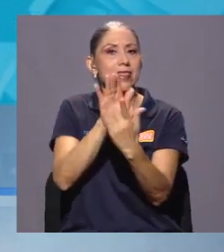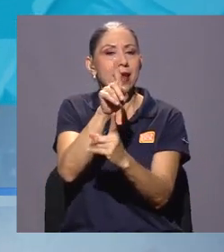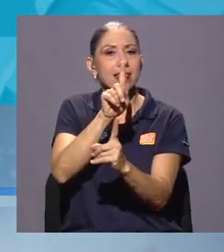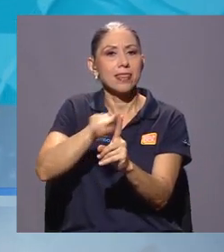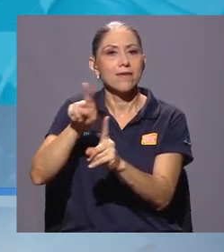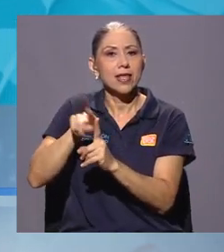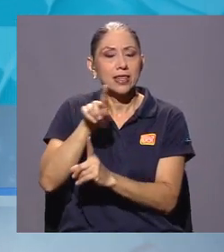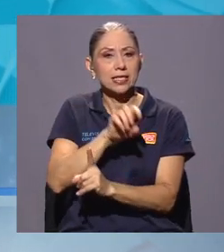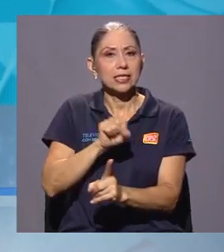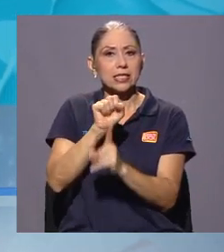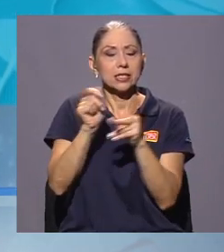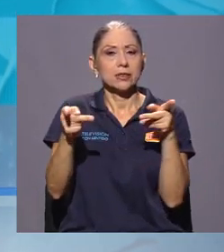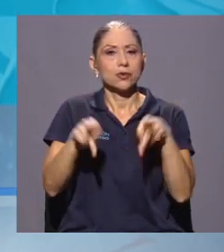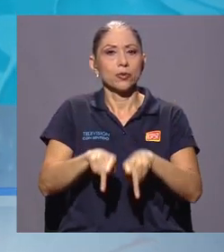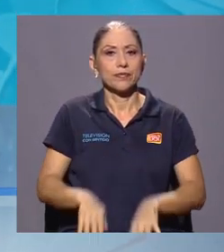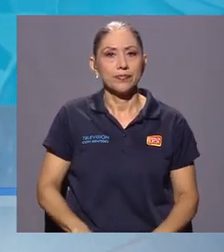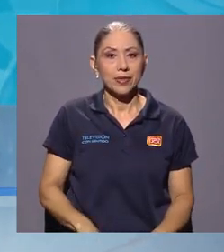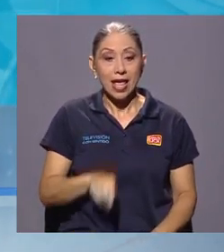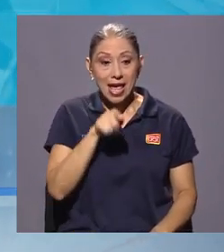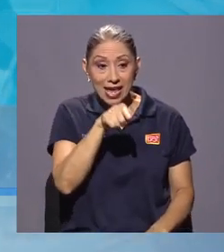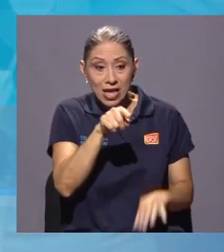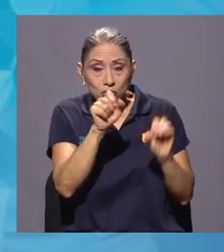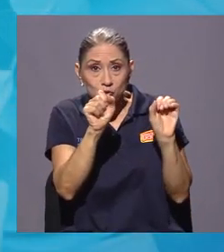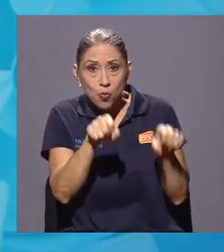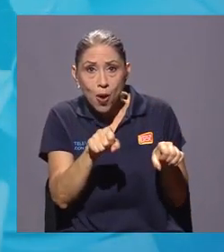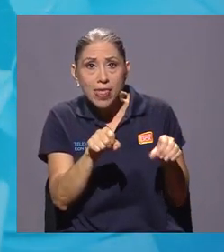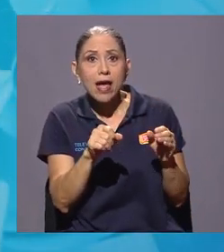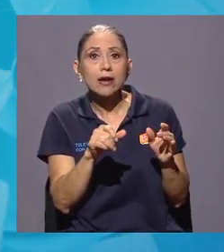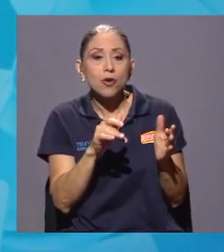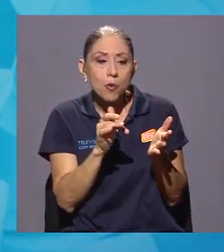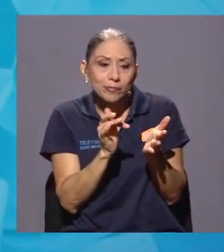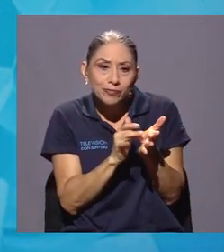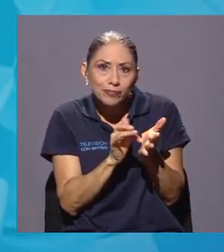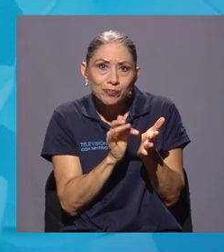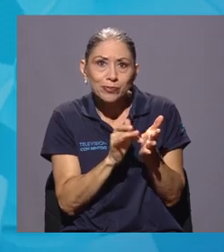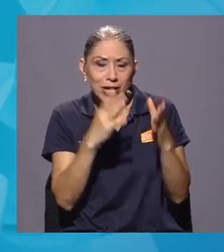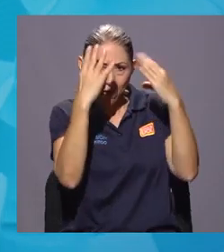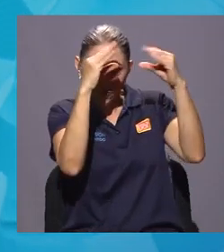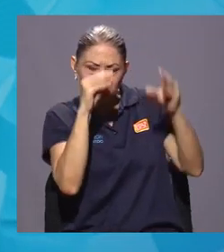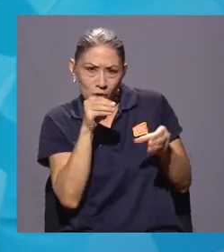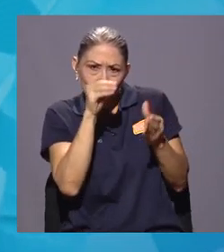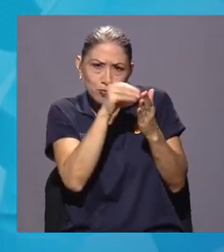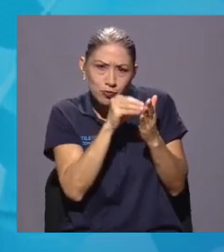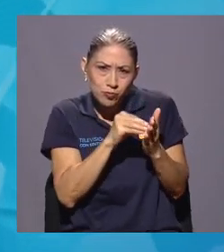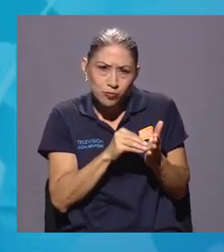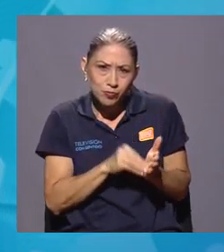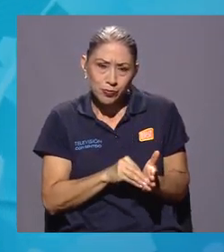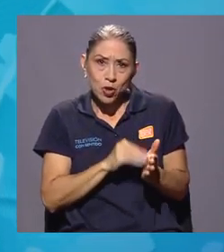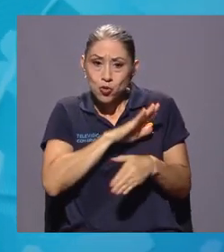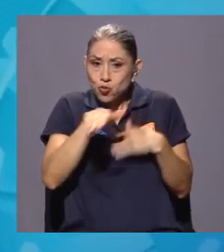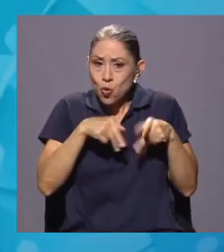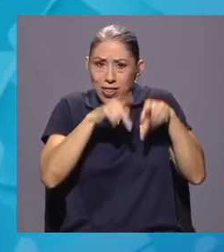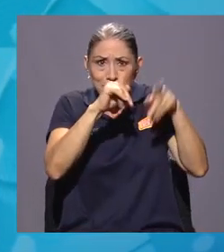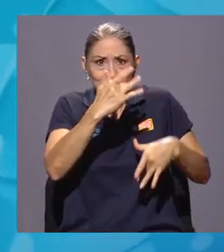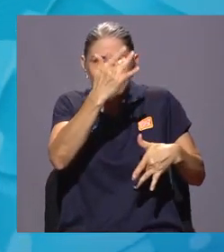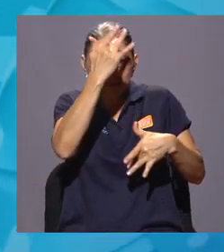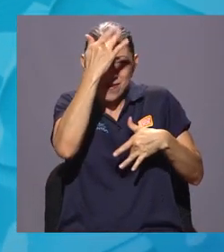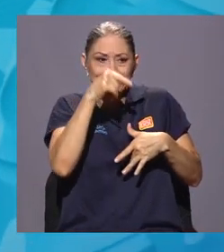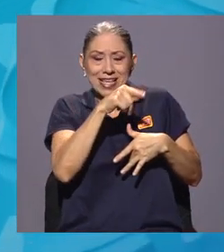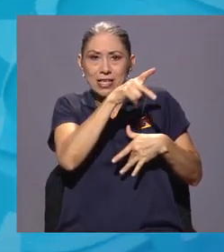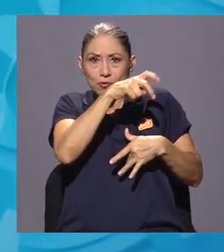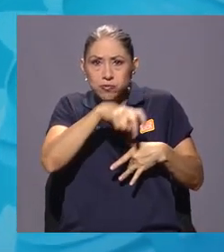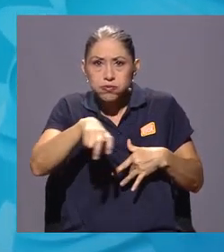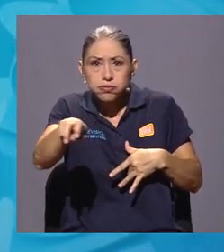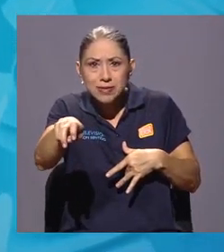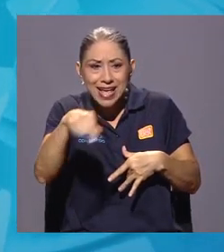manera que puedan registrar los pasos que siguieron para el abordaje de cada uno de los casos que ellos atienden de traslado. Y eso